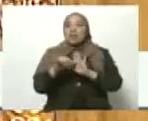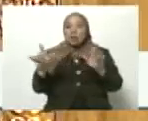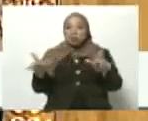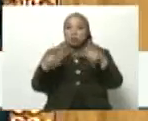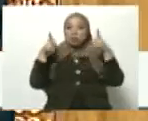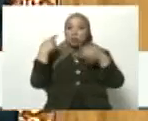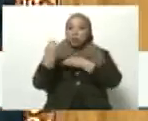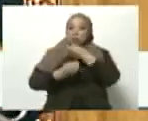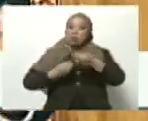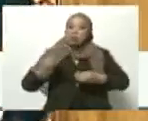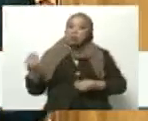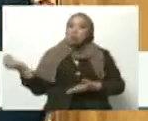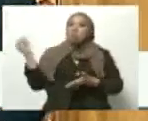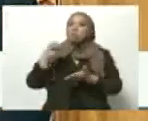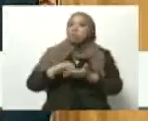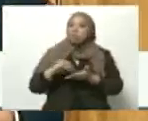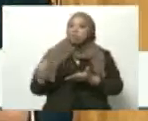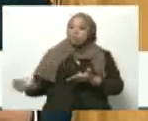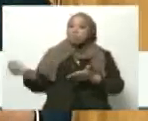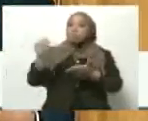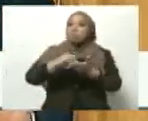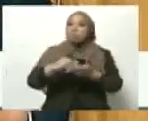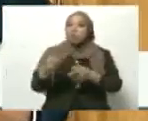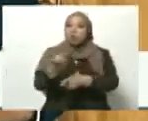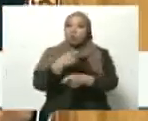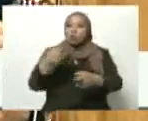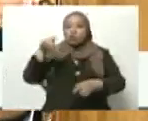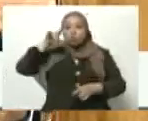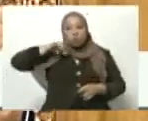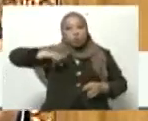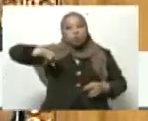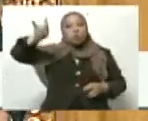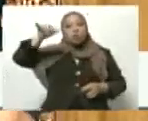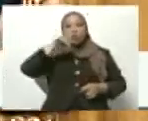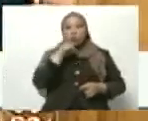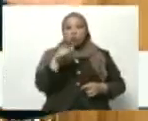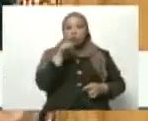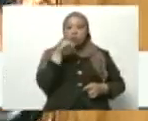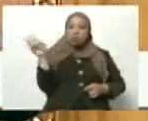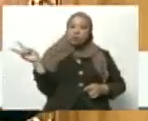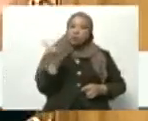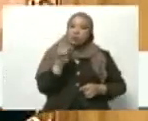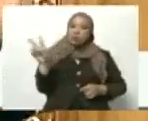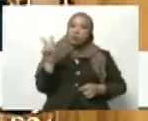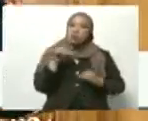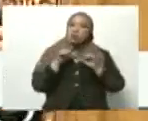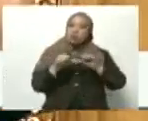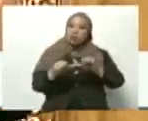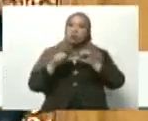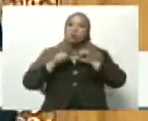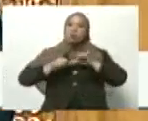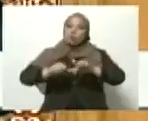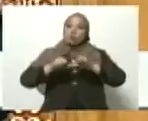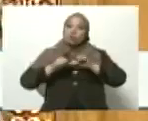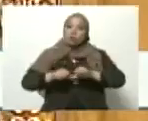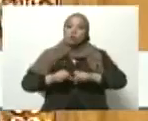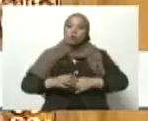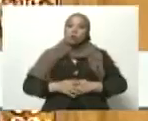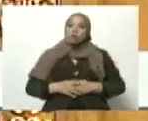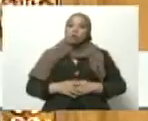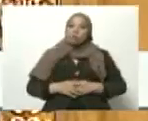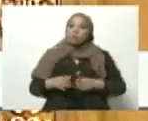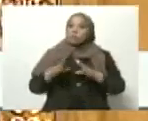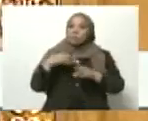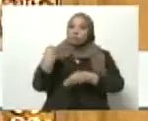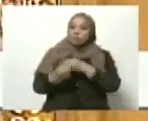hecho varias veces. Yo mando aviones de guerra por la zona de información aérea de Venezuela permanentemente, aviones espías electrónicos, todo eso